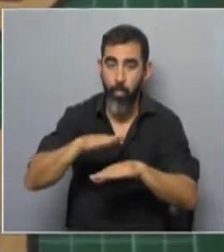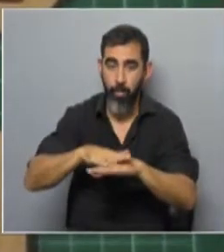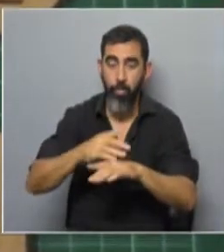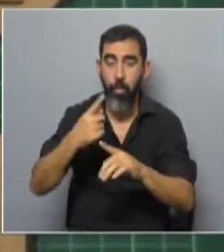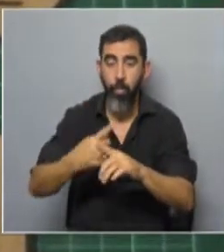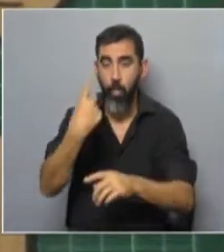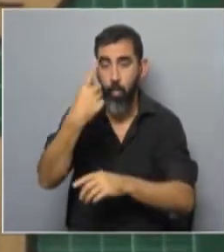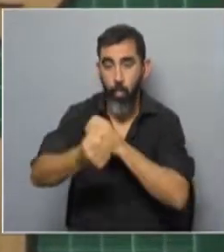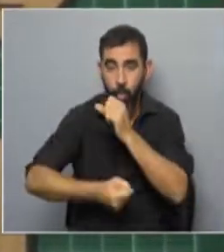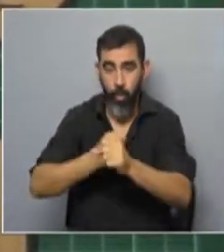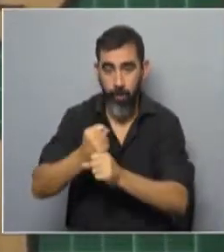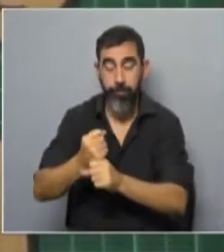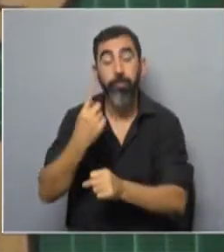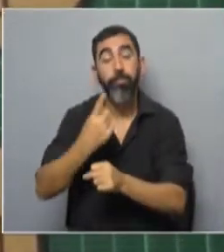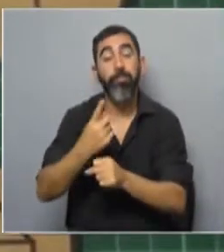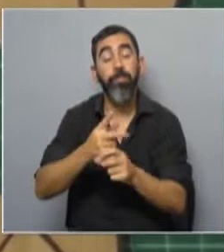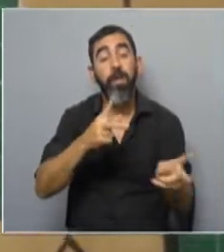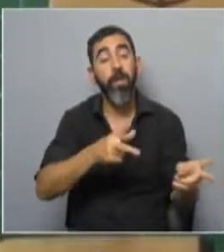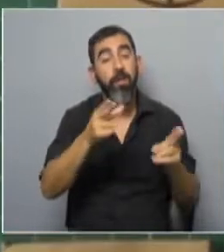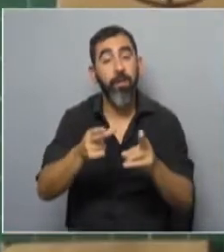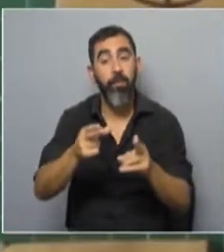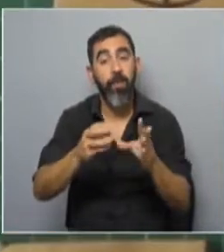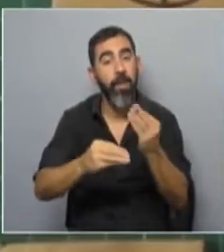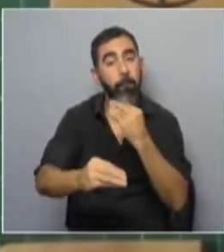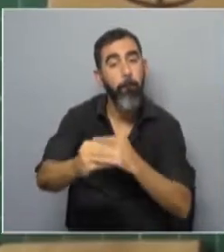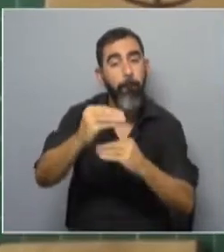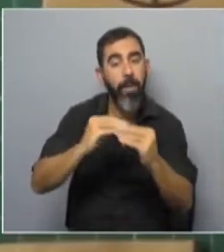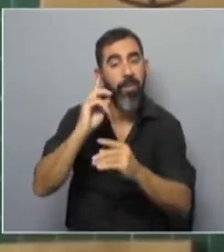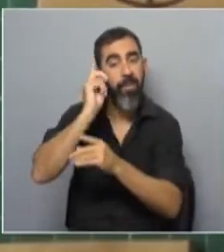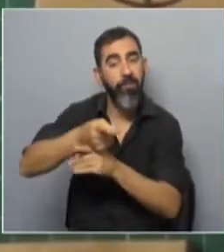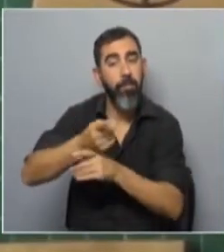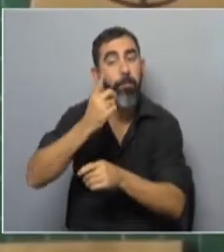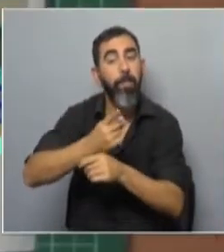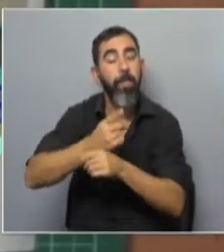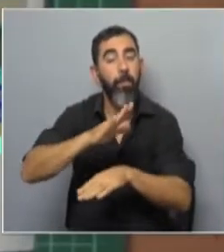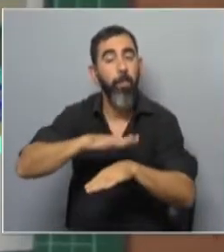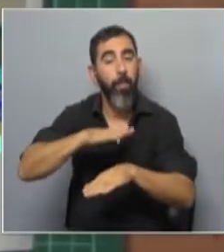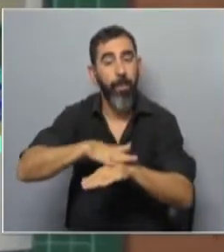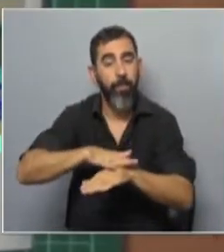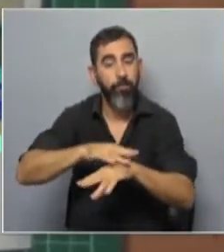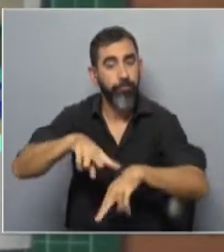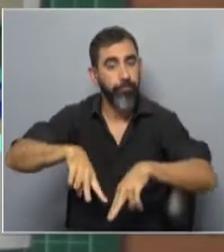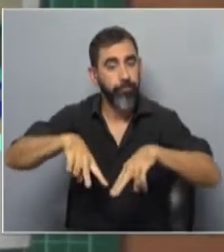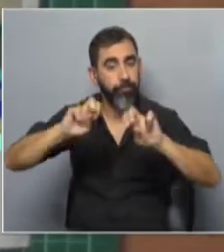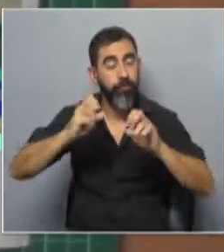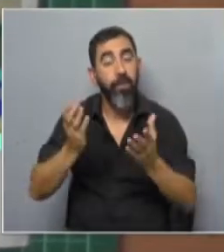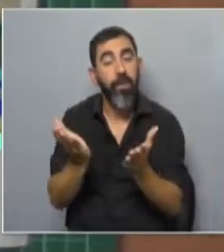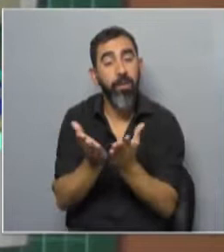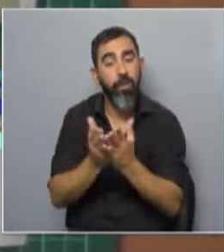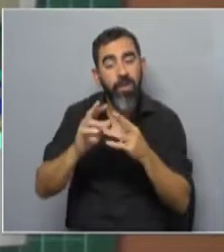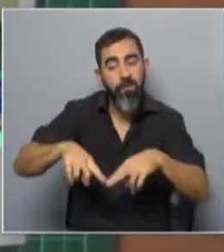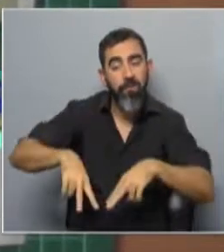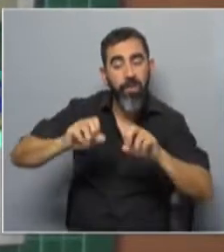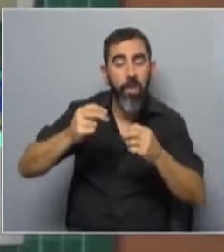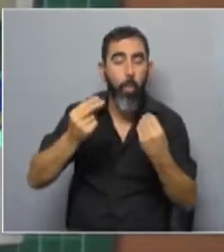un año. Hay una primera etapa que se llama empatizar y definir, que es esta primera etapa de indagación, donde los estudiantes están investigando